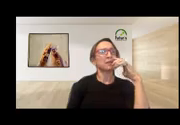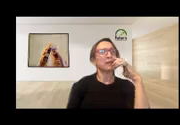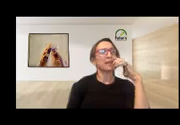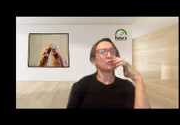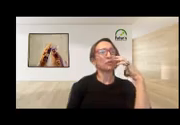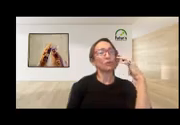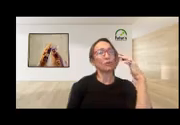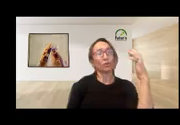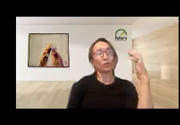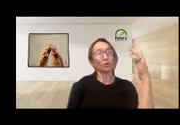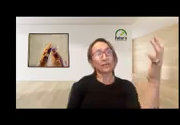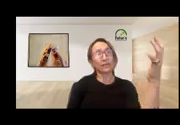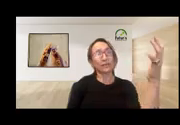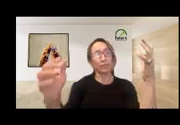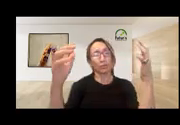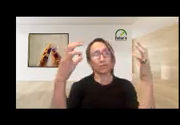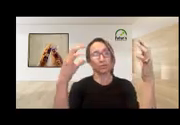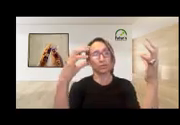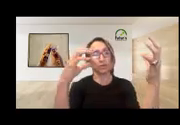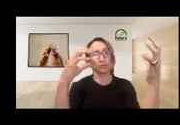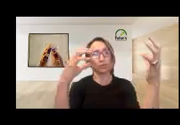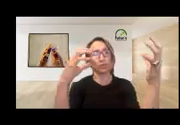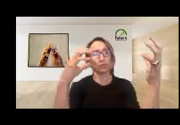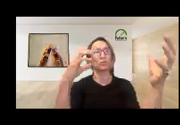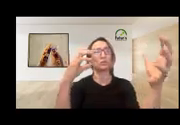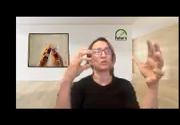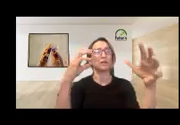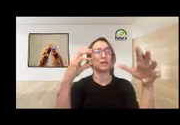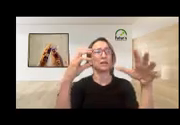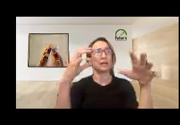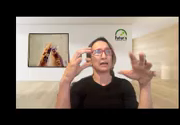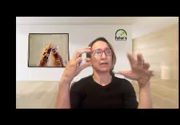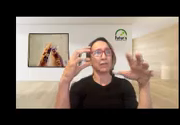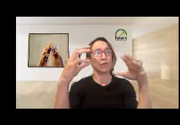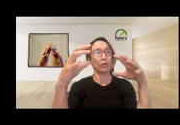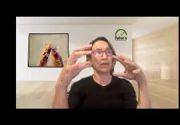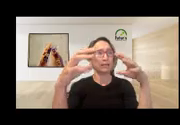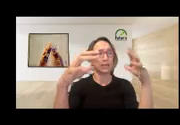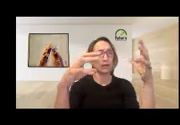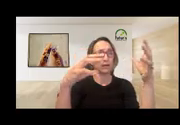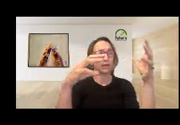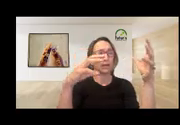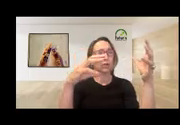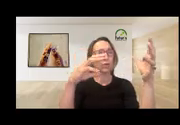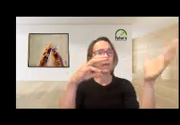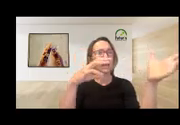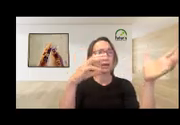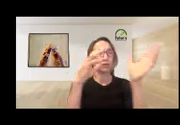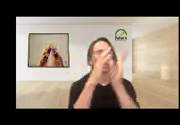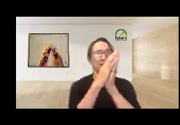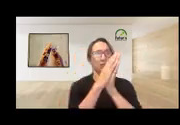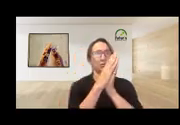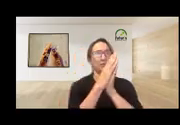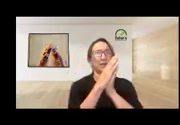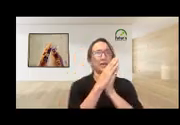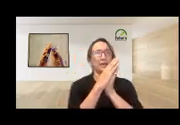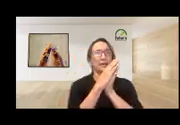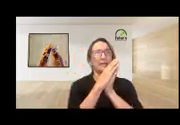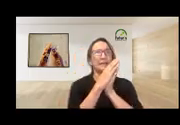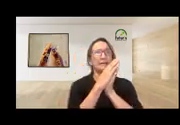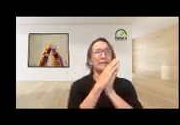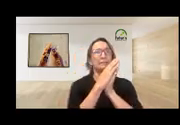porque esto nos lo dice la posición de estos huesos, la forma en que estaban ubicados y